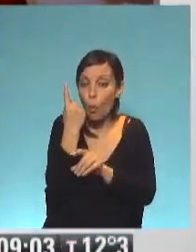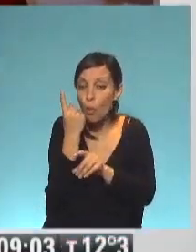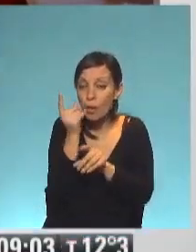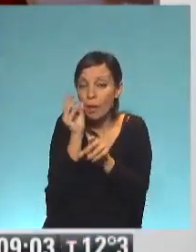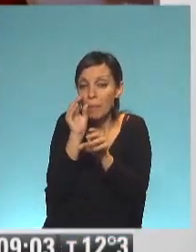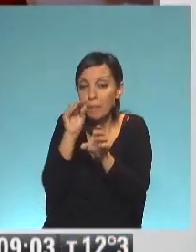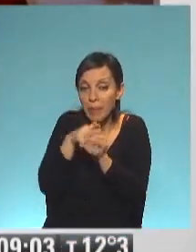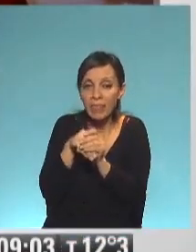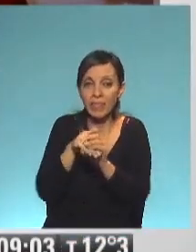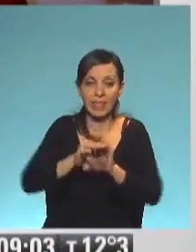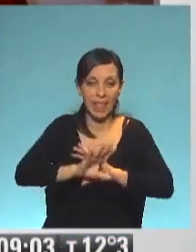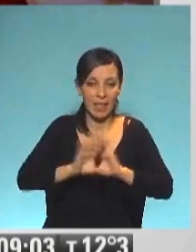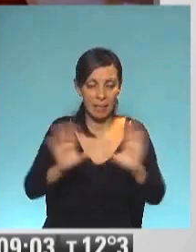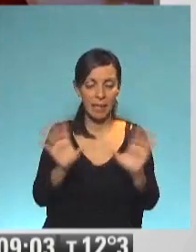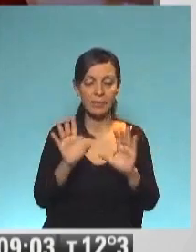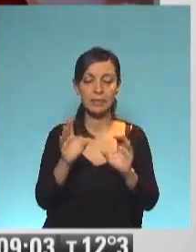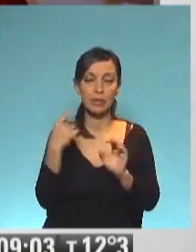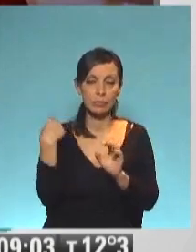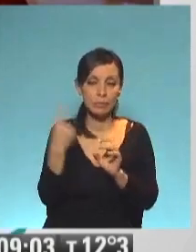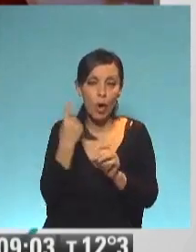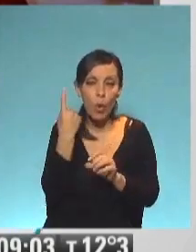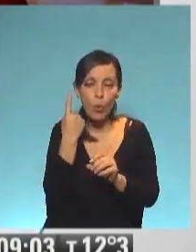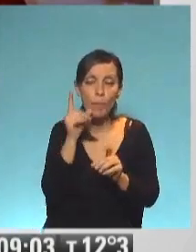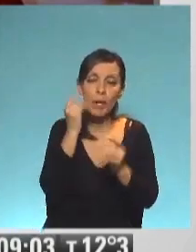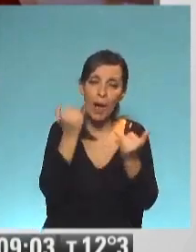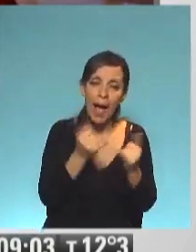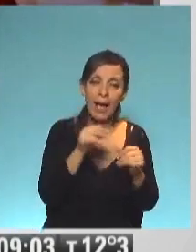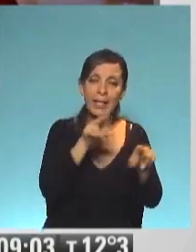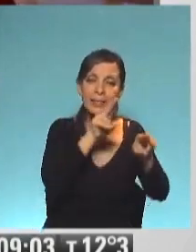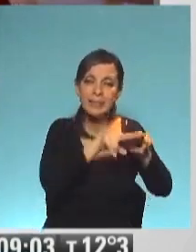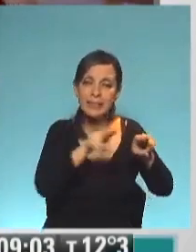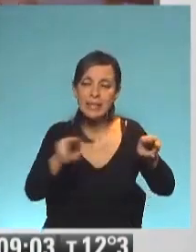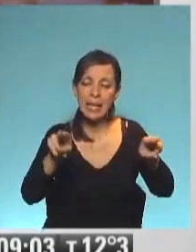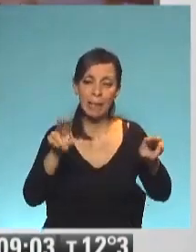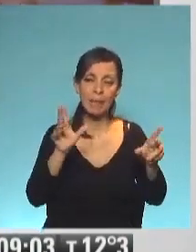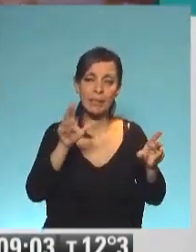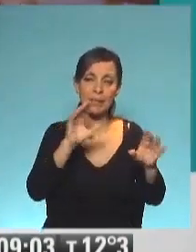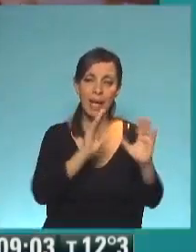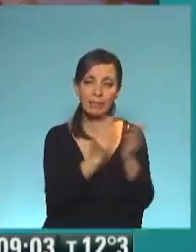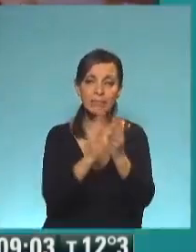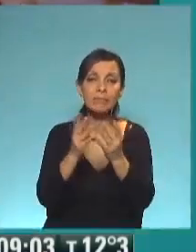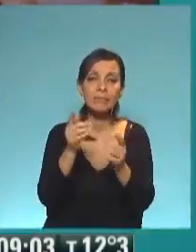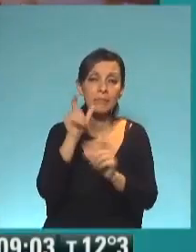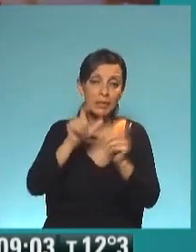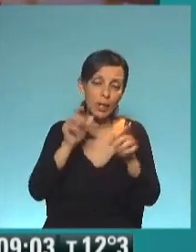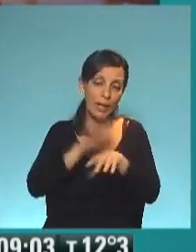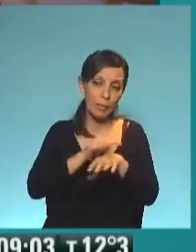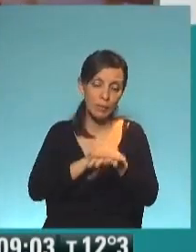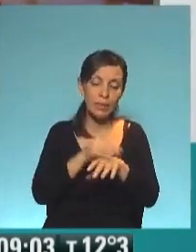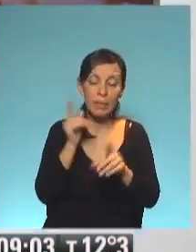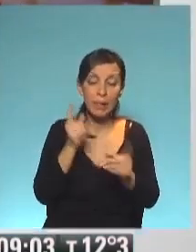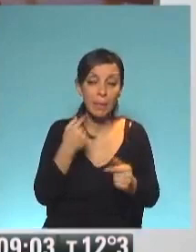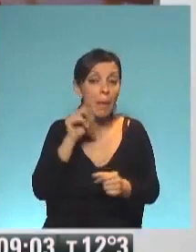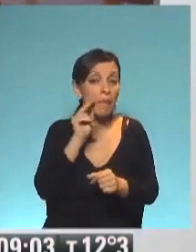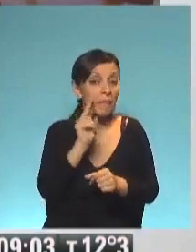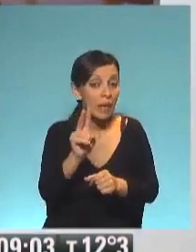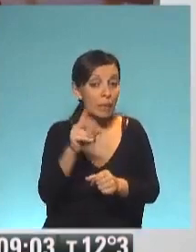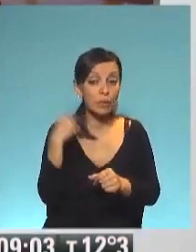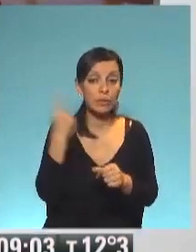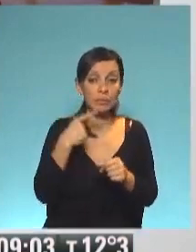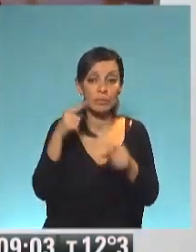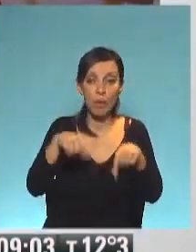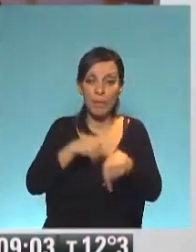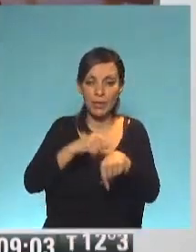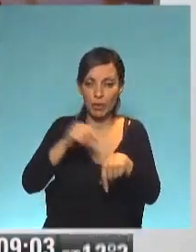desde los hospitales, los terapistas. Lo que se está viendo es que, bueno, estamos transcurriendo esta pandemia y que